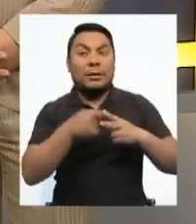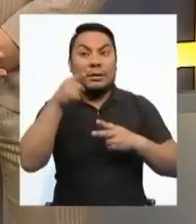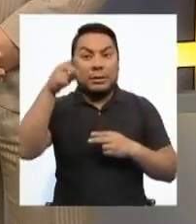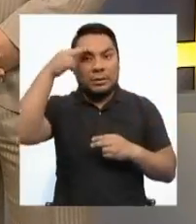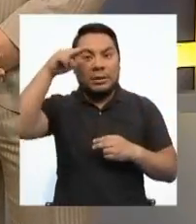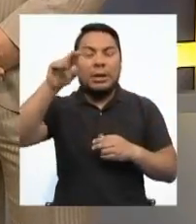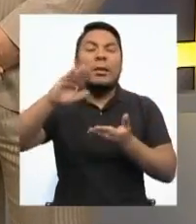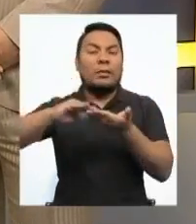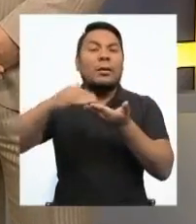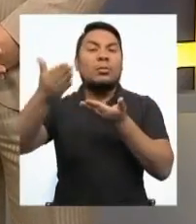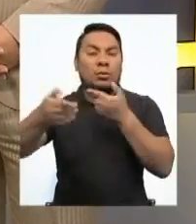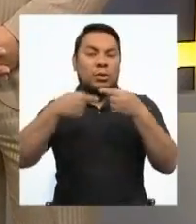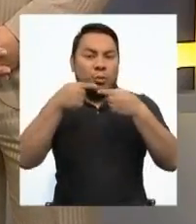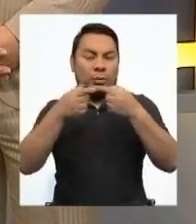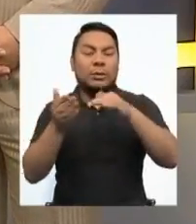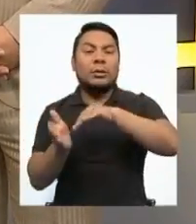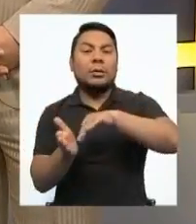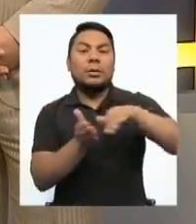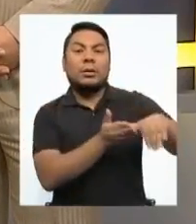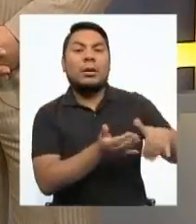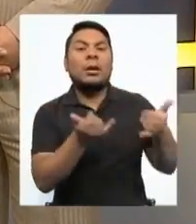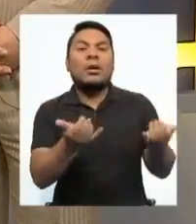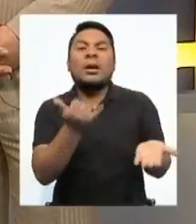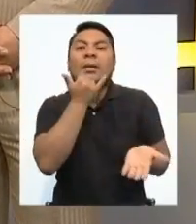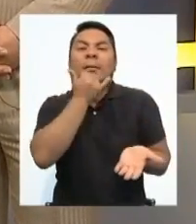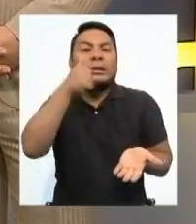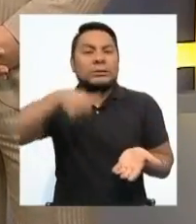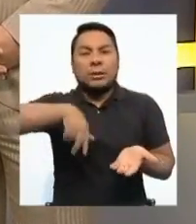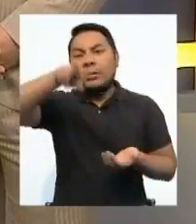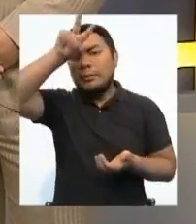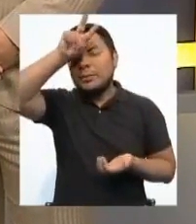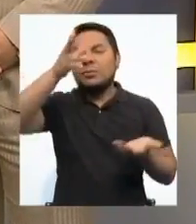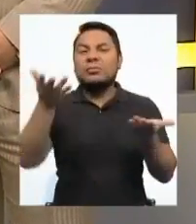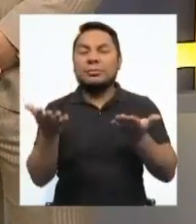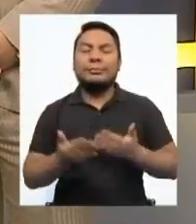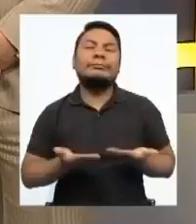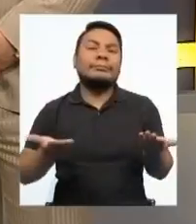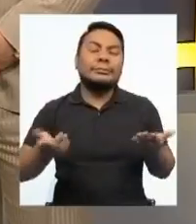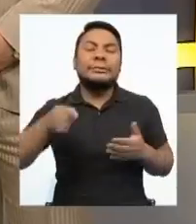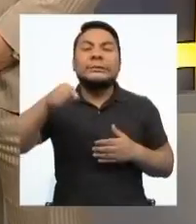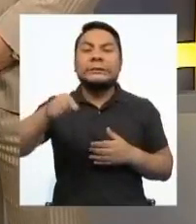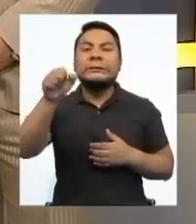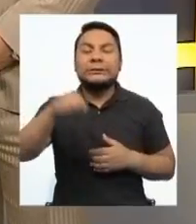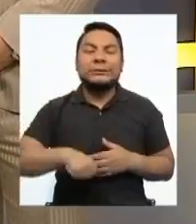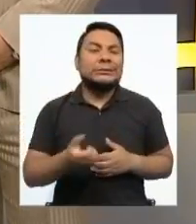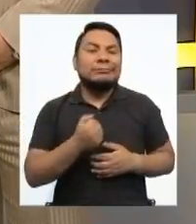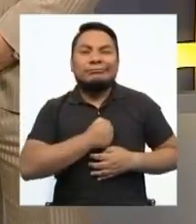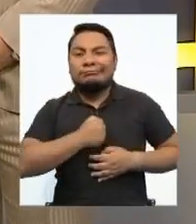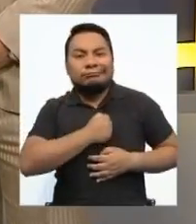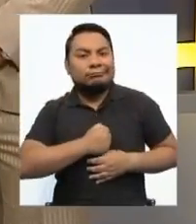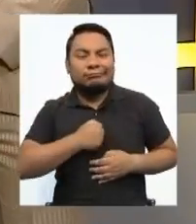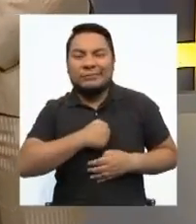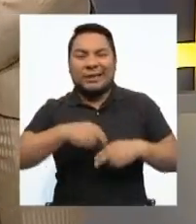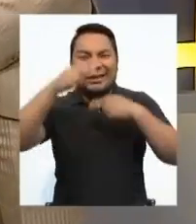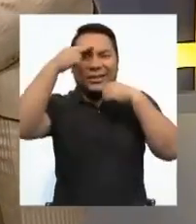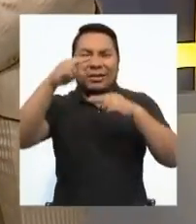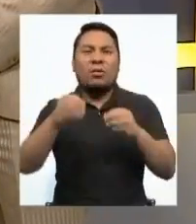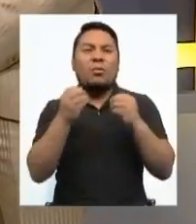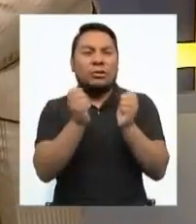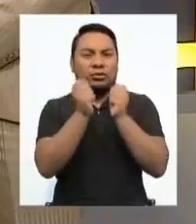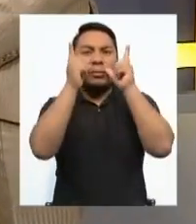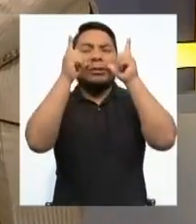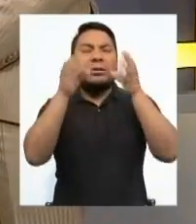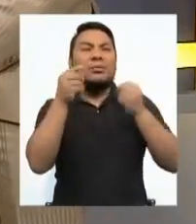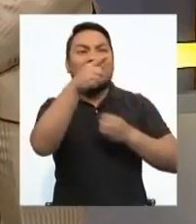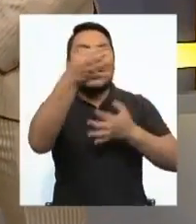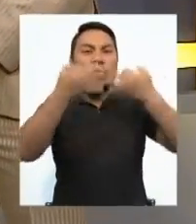vamos a contarles lo que ha sucedido en el plano local y se trata obviamente de una noticia totalmente indignante porque la